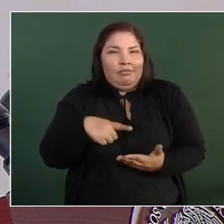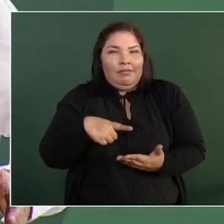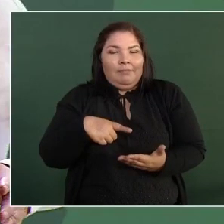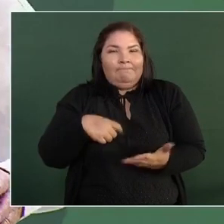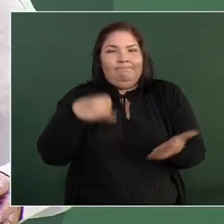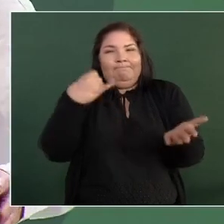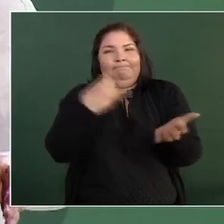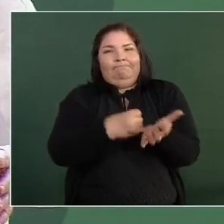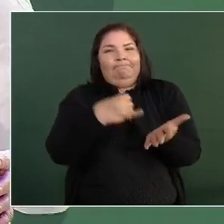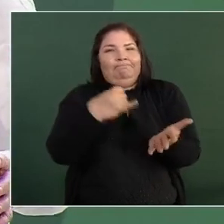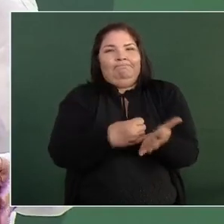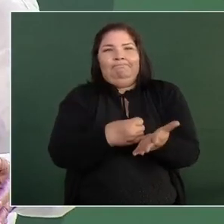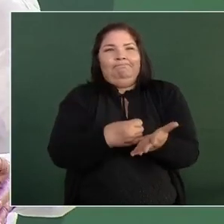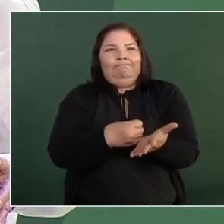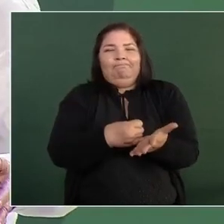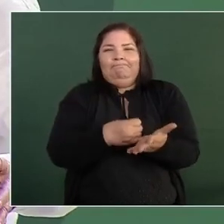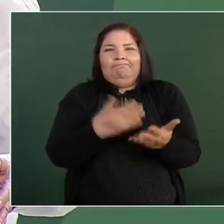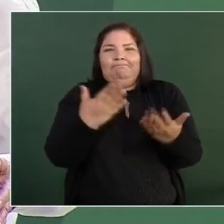impuestos no enterados.